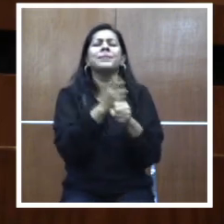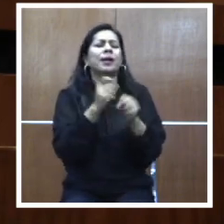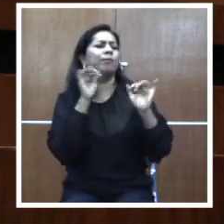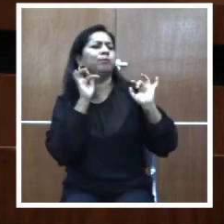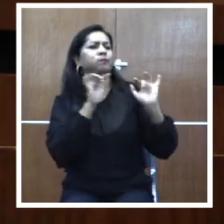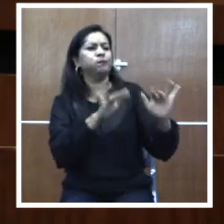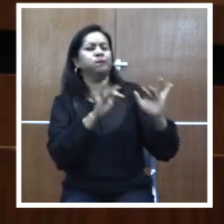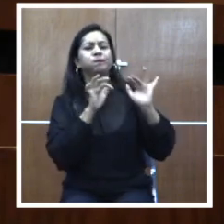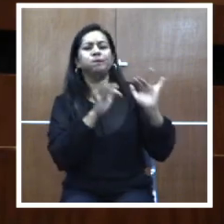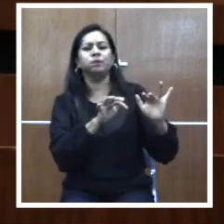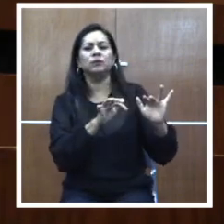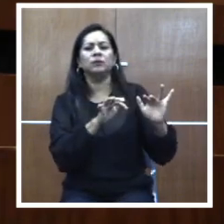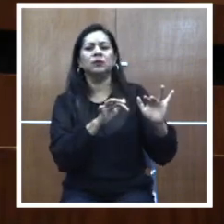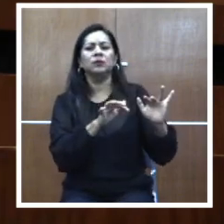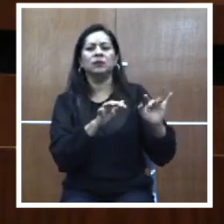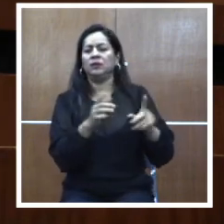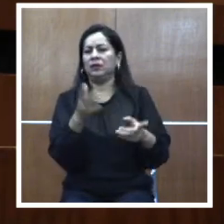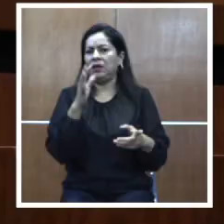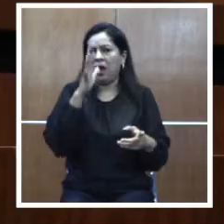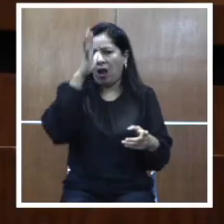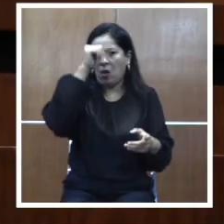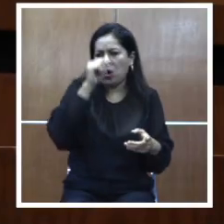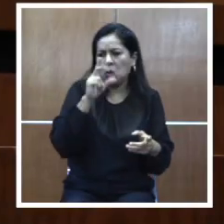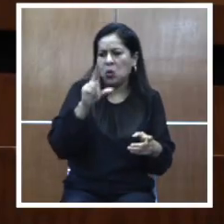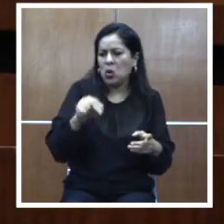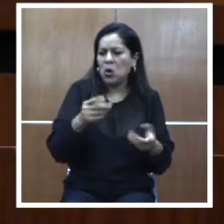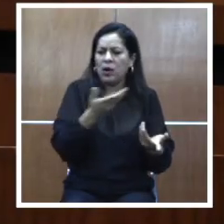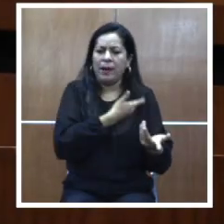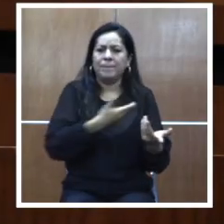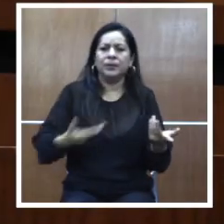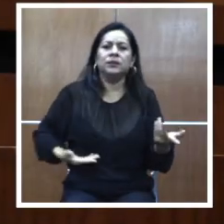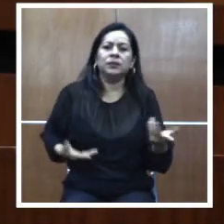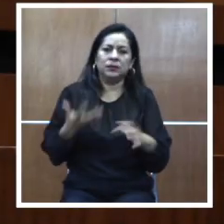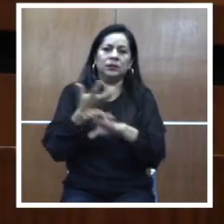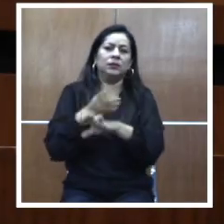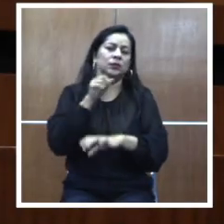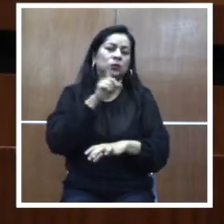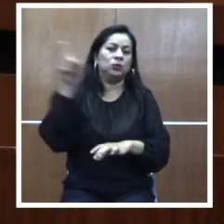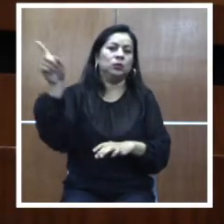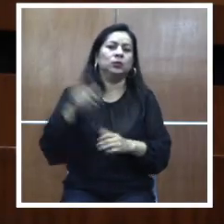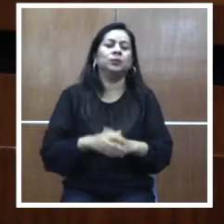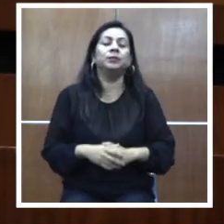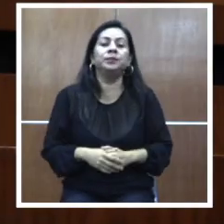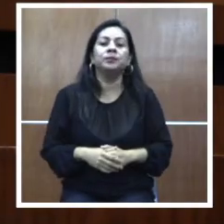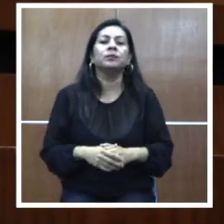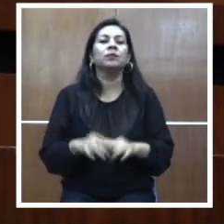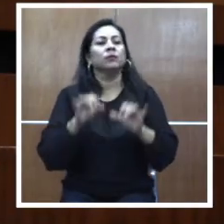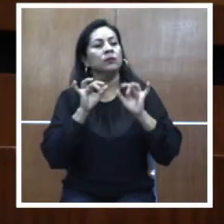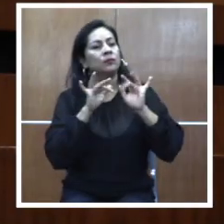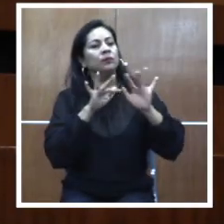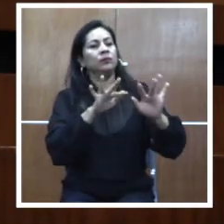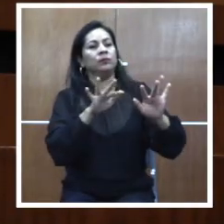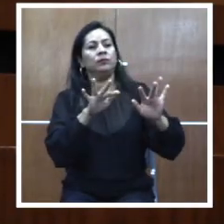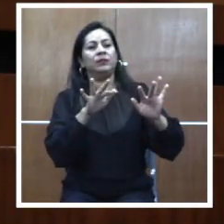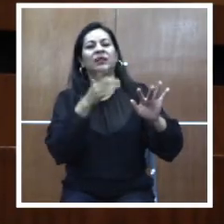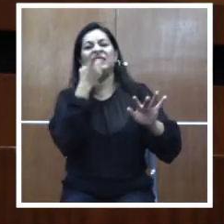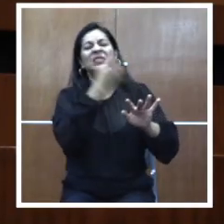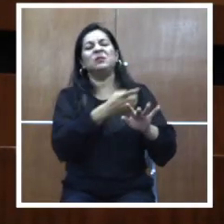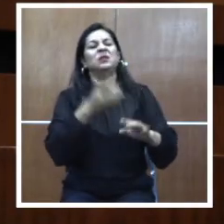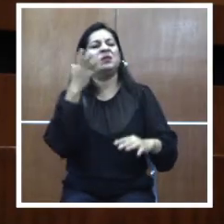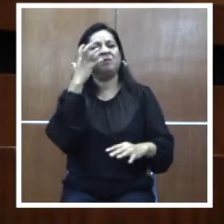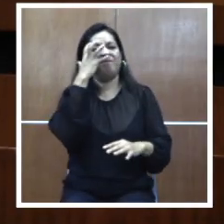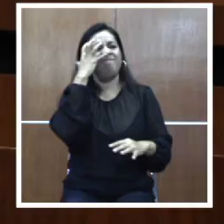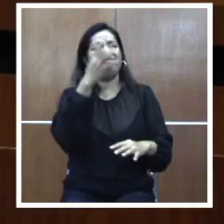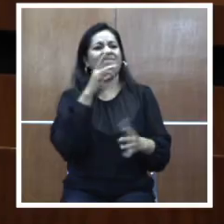movilización opositora al presidente Trump en Estados Unidos. Manifestamos nuestro más